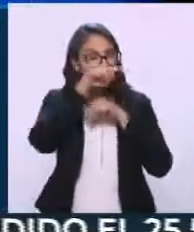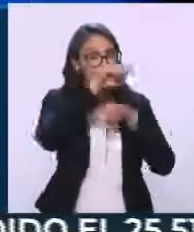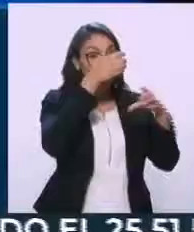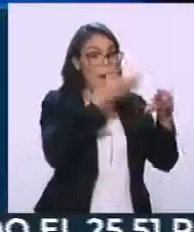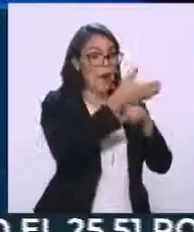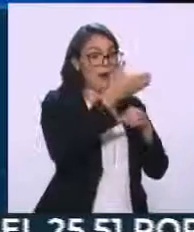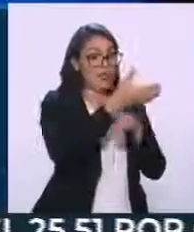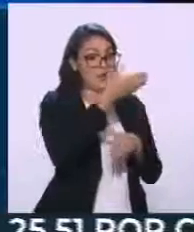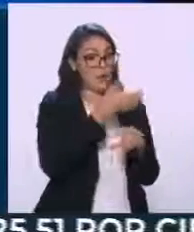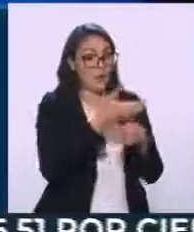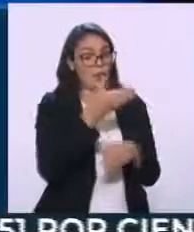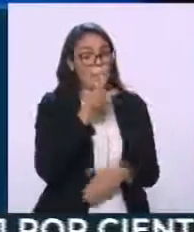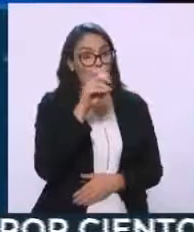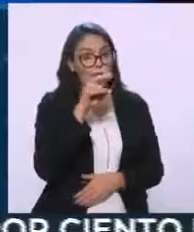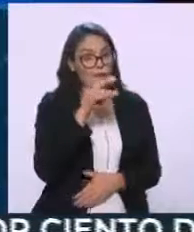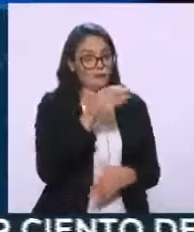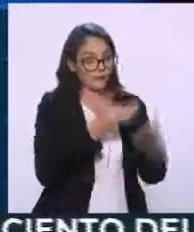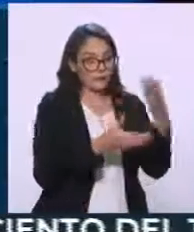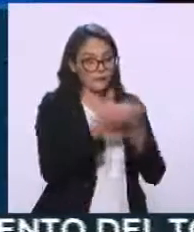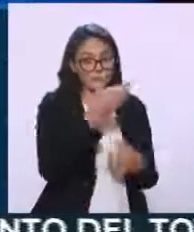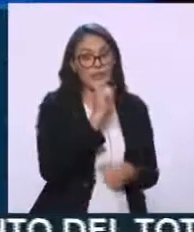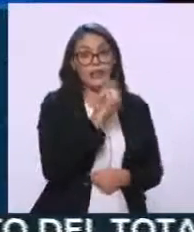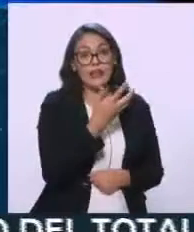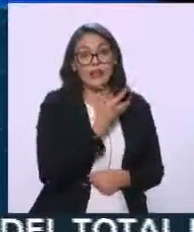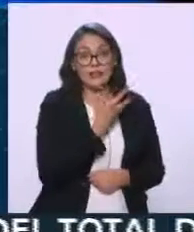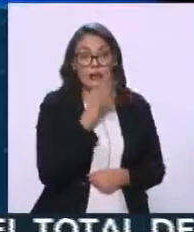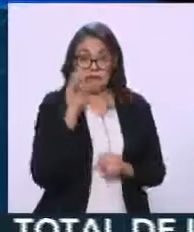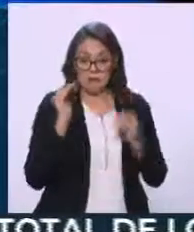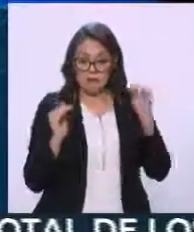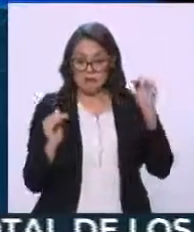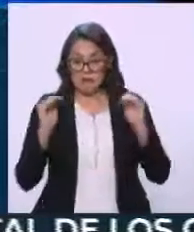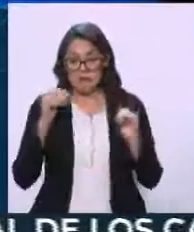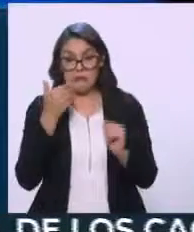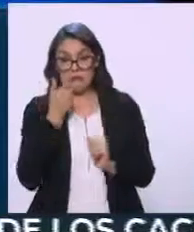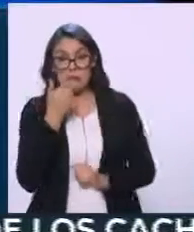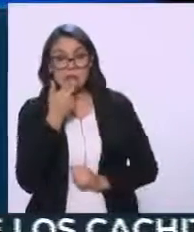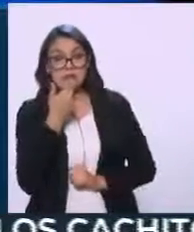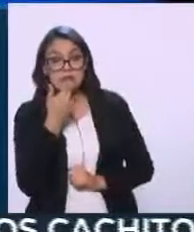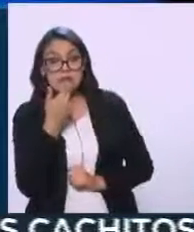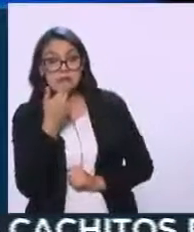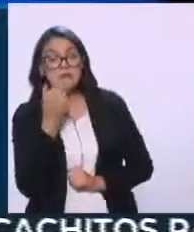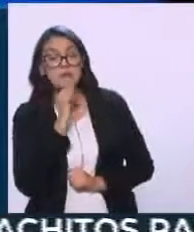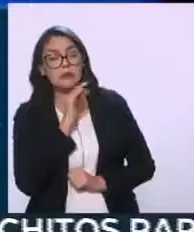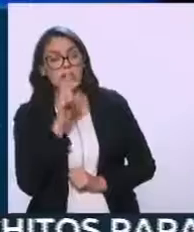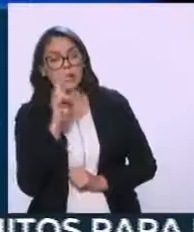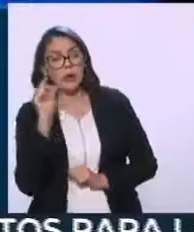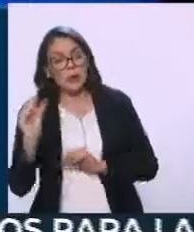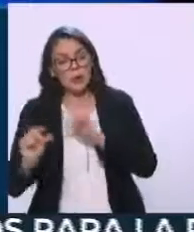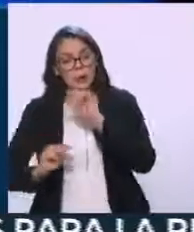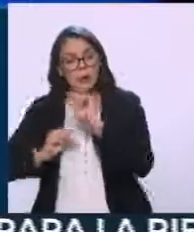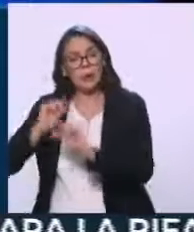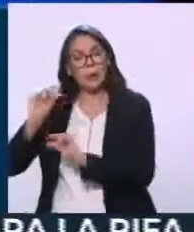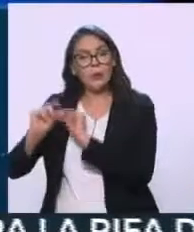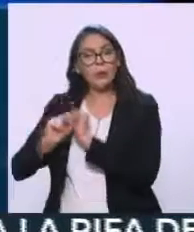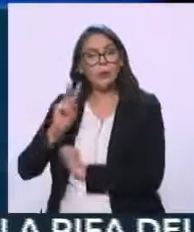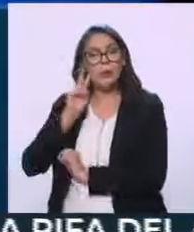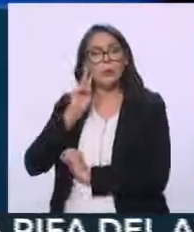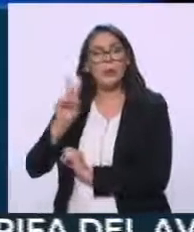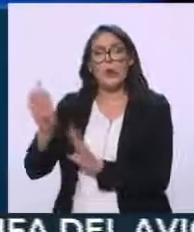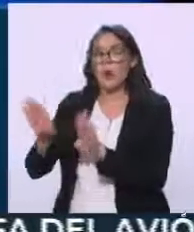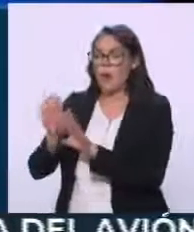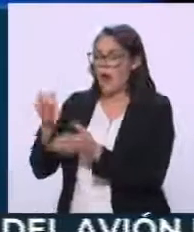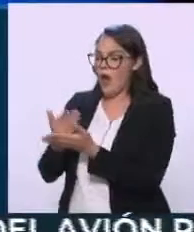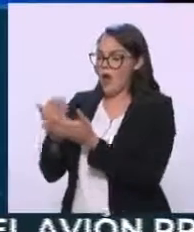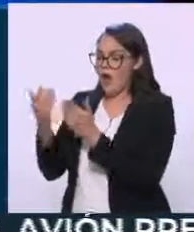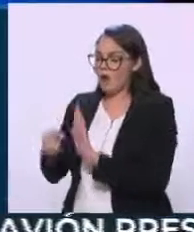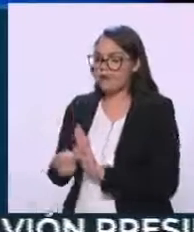¿no? Si la balanza comercial está mejorando, esto podría eventualmente apuntalar las cifras que tienen